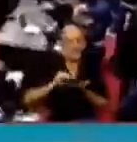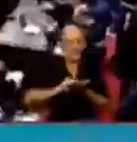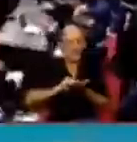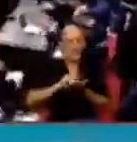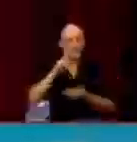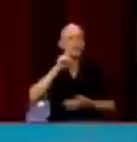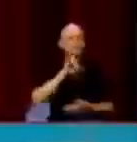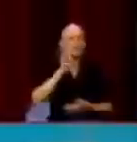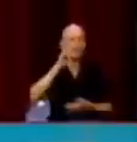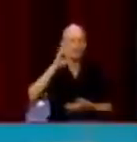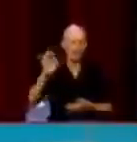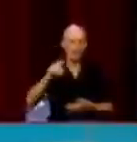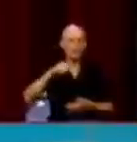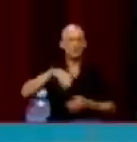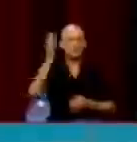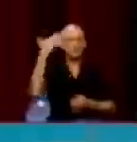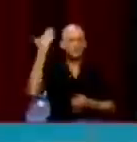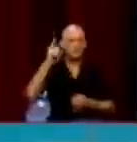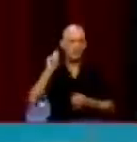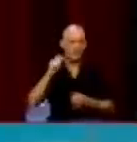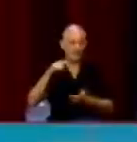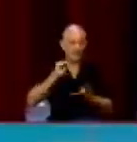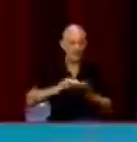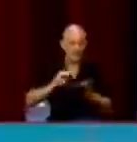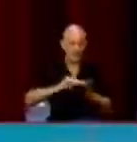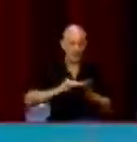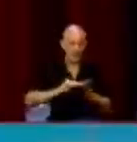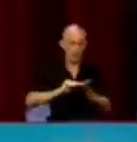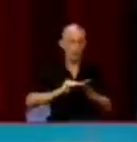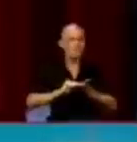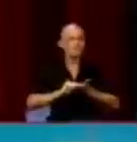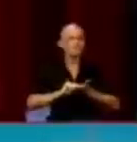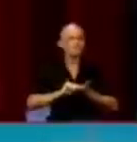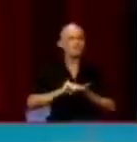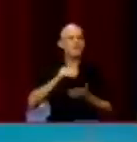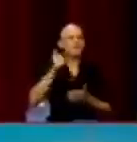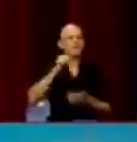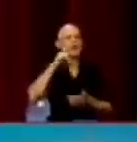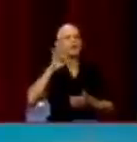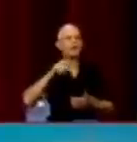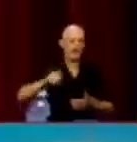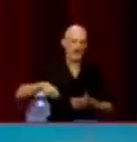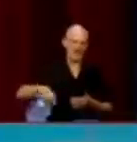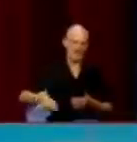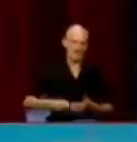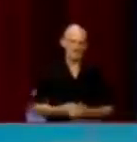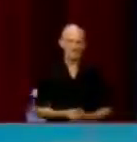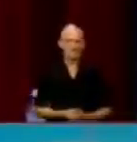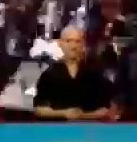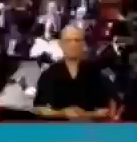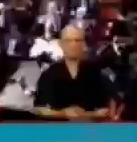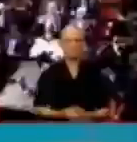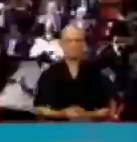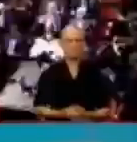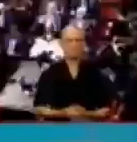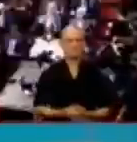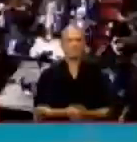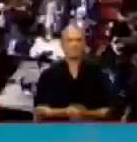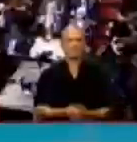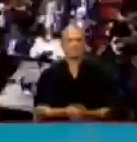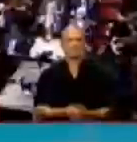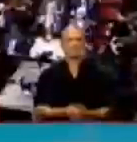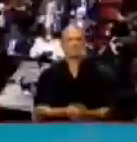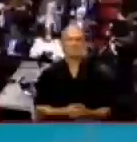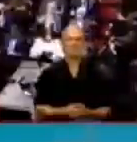Argentina, me parece un escándalo, y lo digo con todas las automotrices, algunas me imagino que son auspiciantes de este programa y del canal, pero es